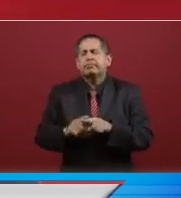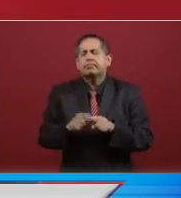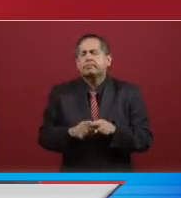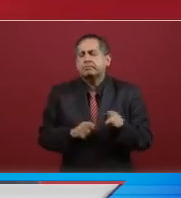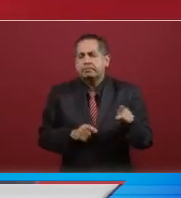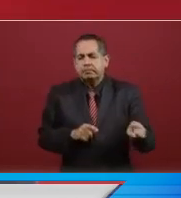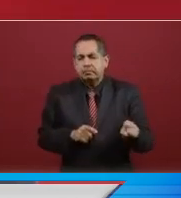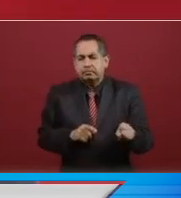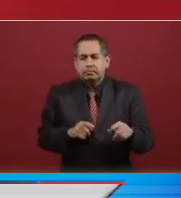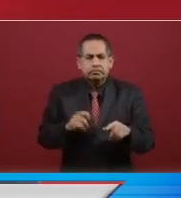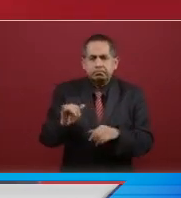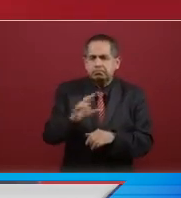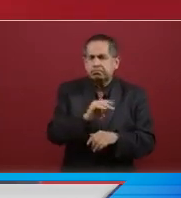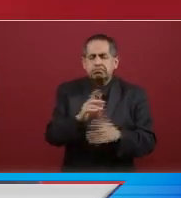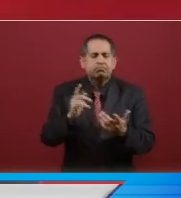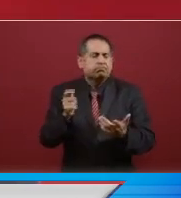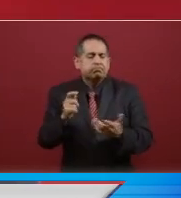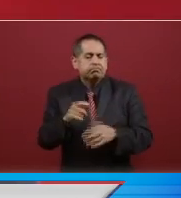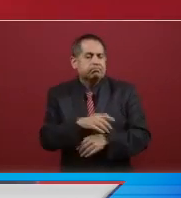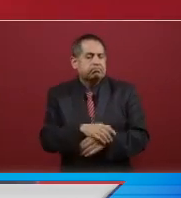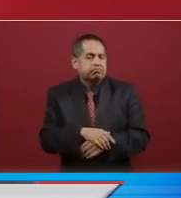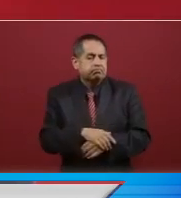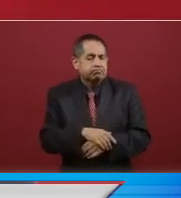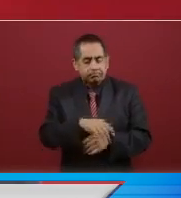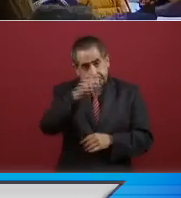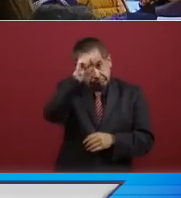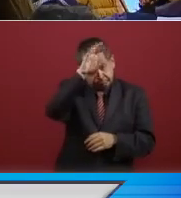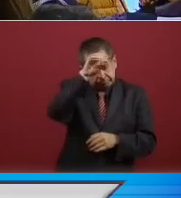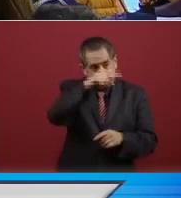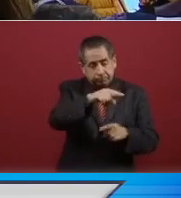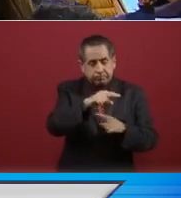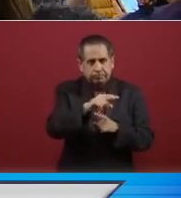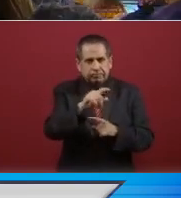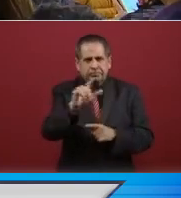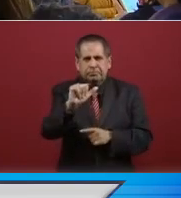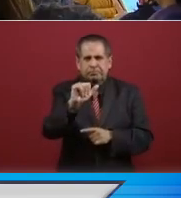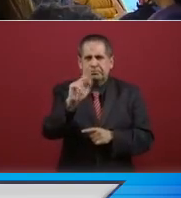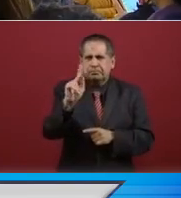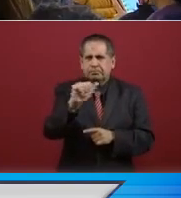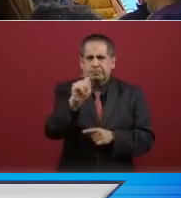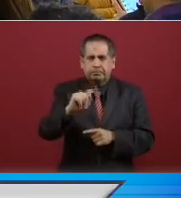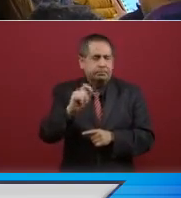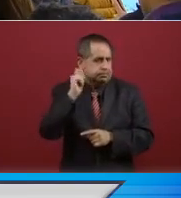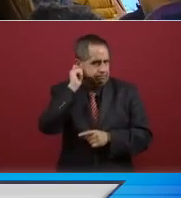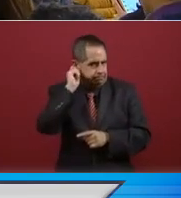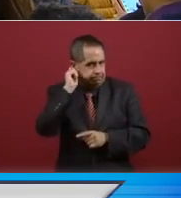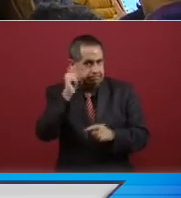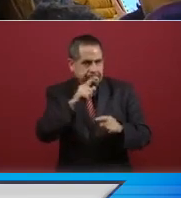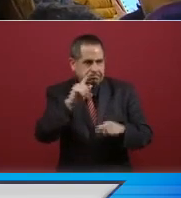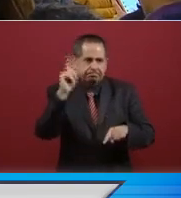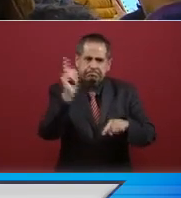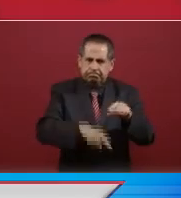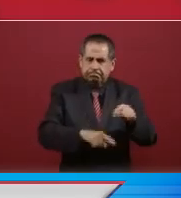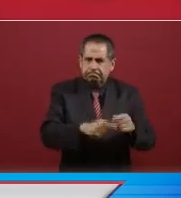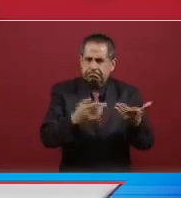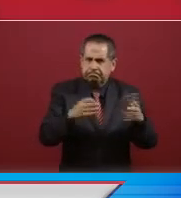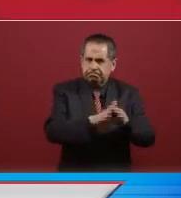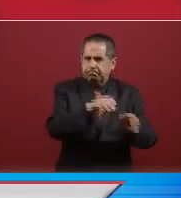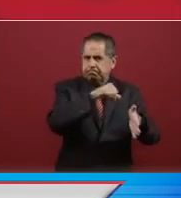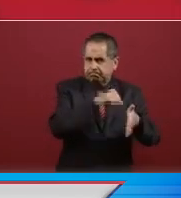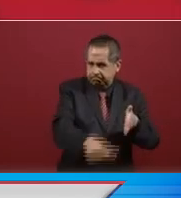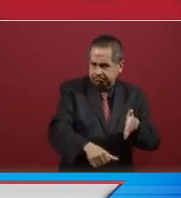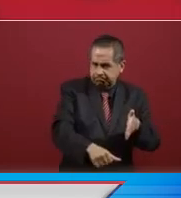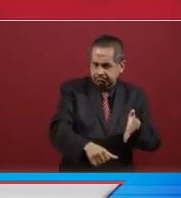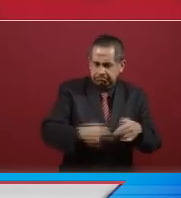de agua. Es al Estado al que le corresponde cuidar el medio ambiente. Las empresas tienen que pagar impuestos. Durante 20 años se eliminó el impuesto a